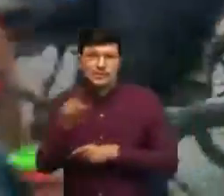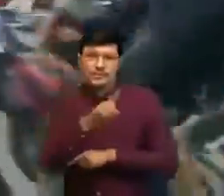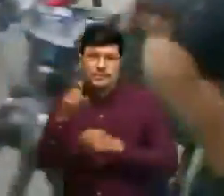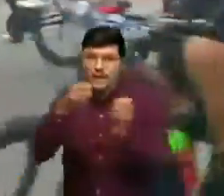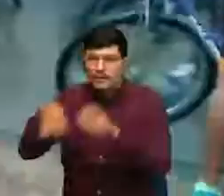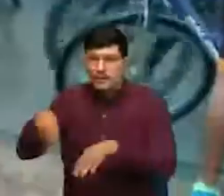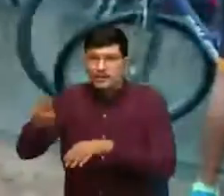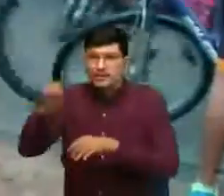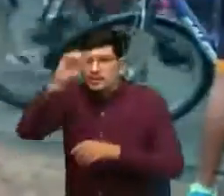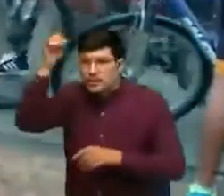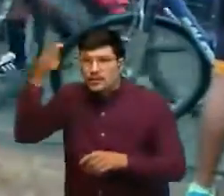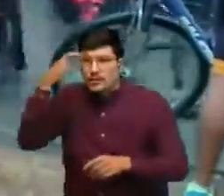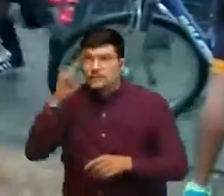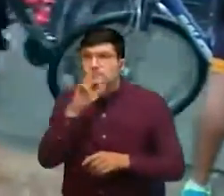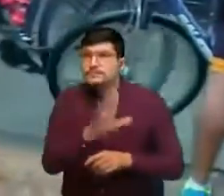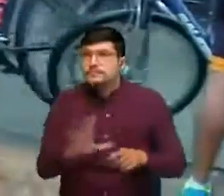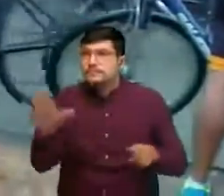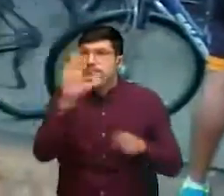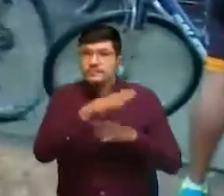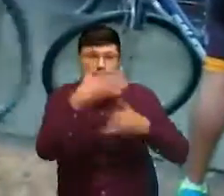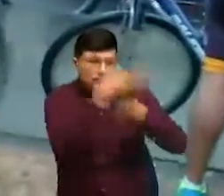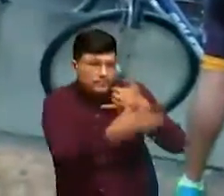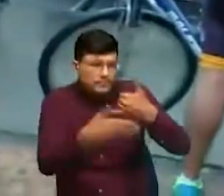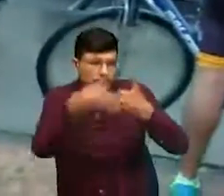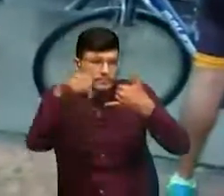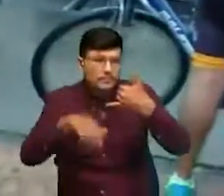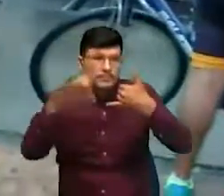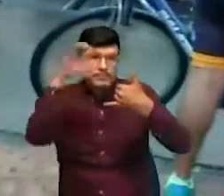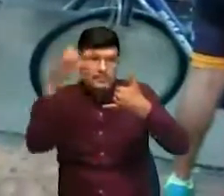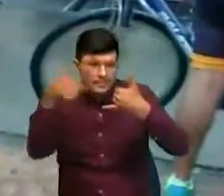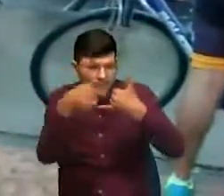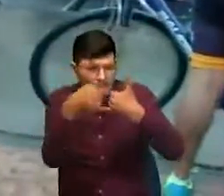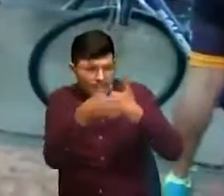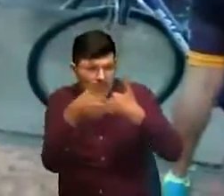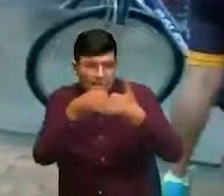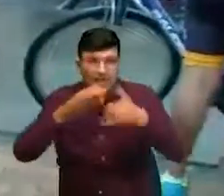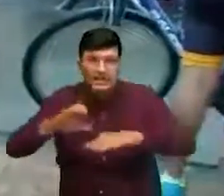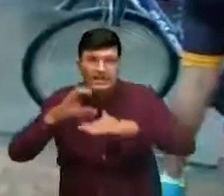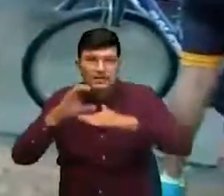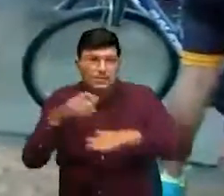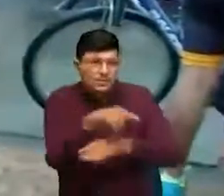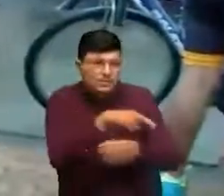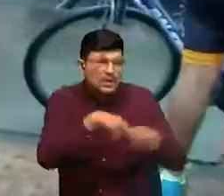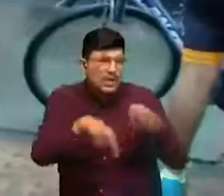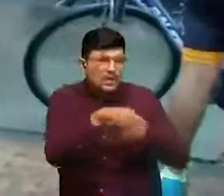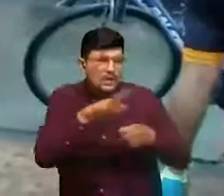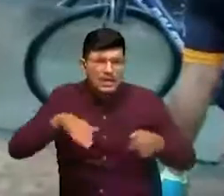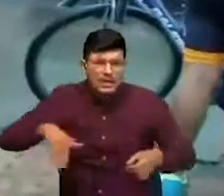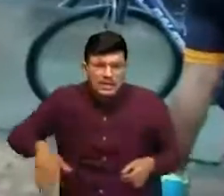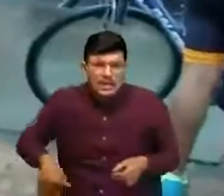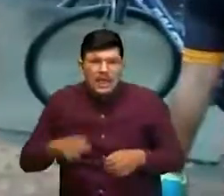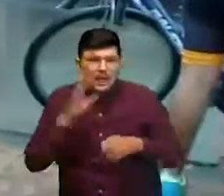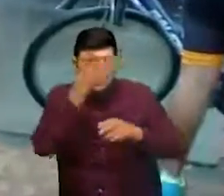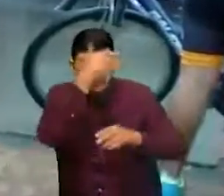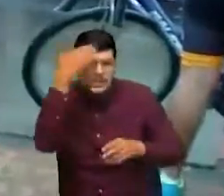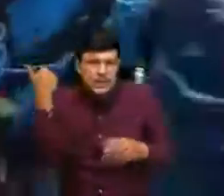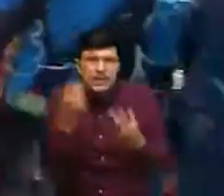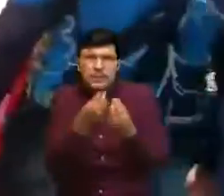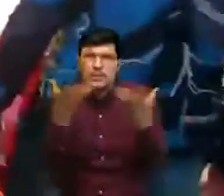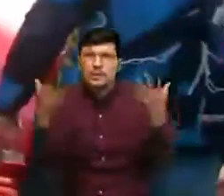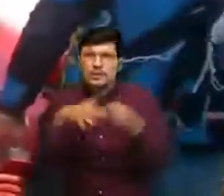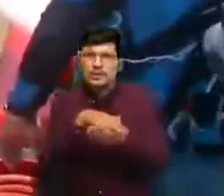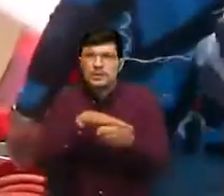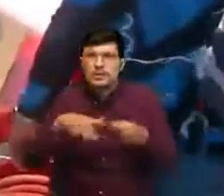gobierno nacional. El mapa de Colombia, una región olvidada, atrasada por mil circunstancias, a pesar